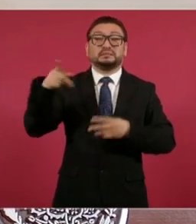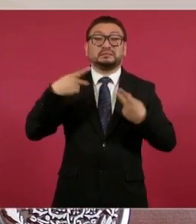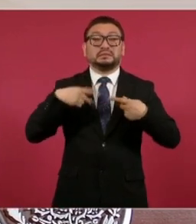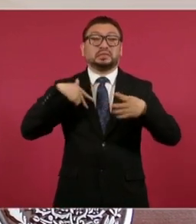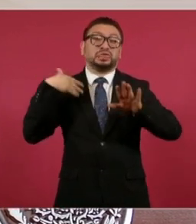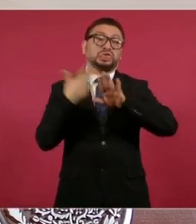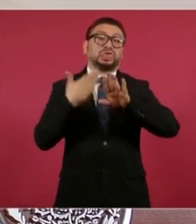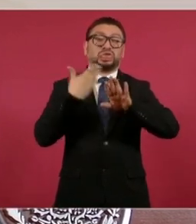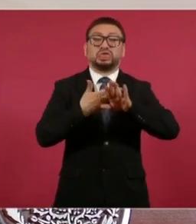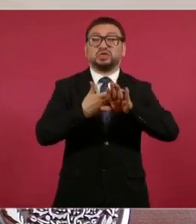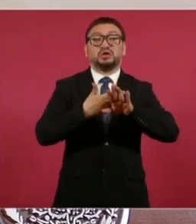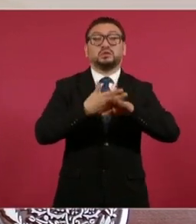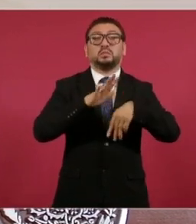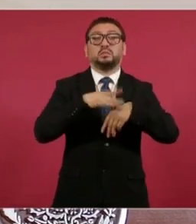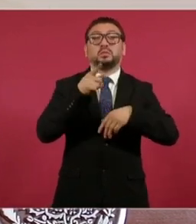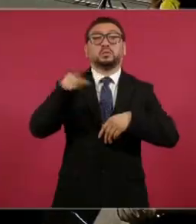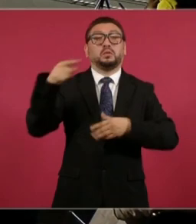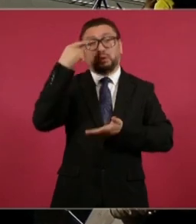bodega